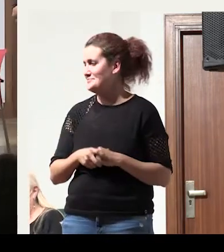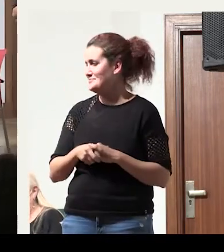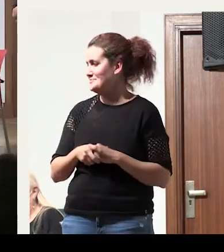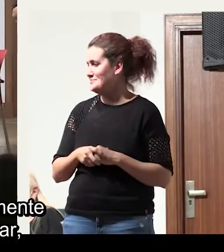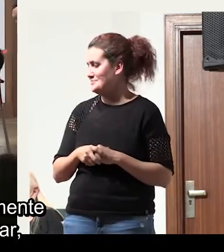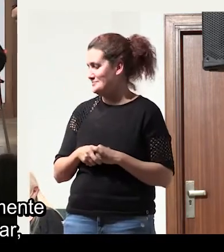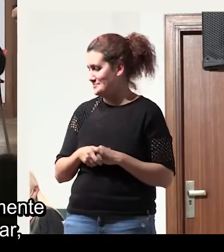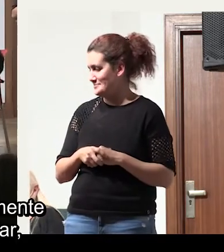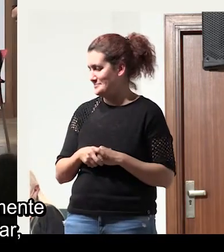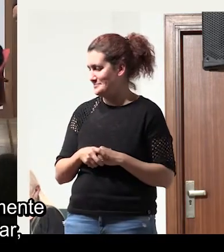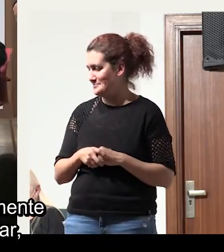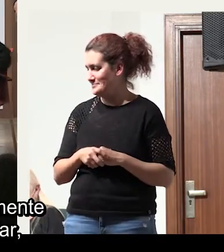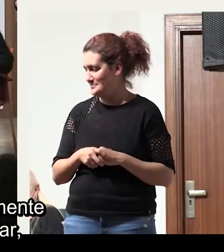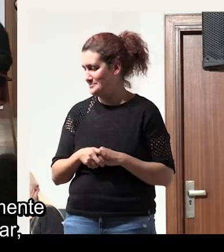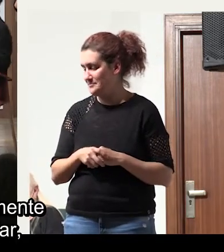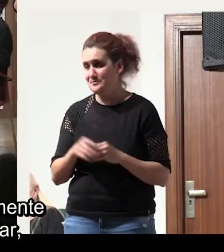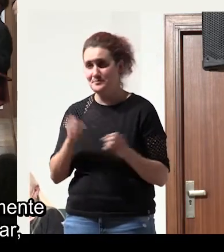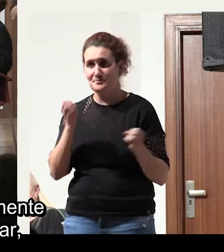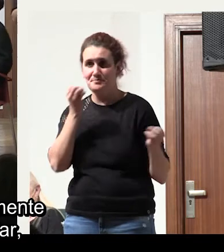Bueno,